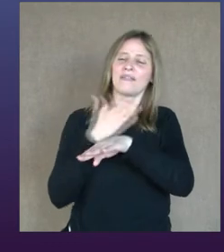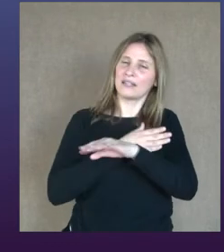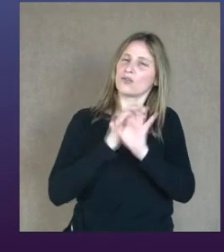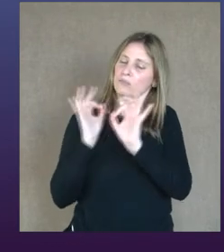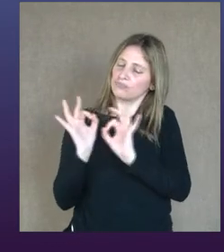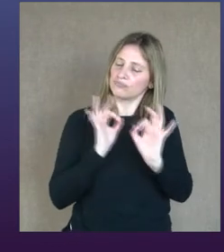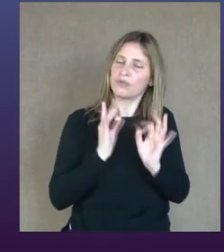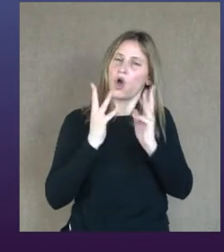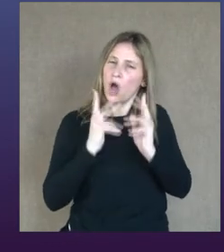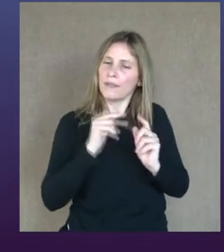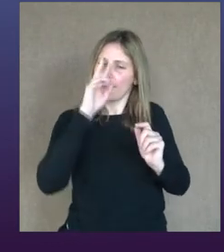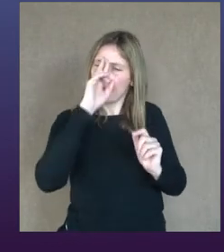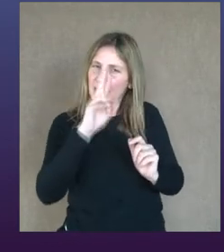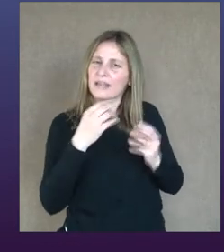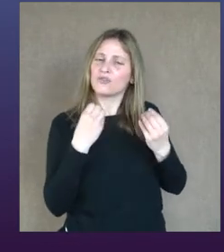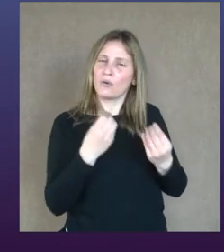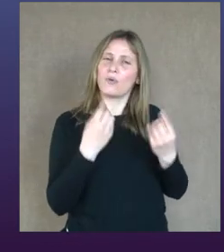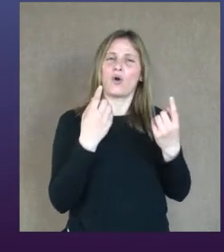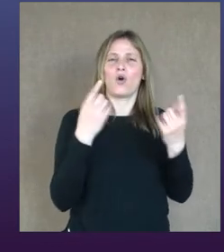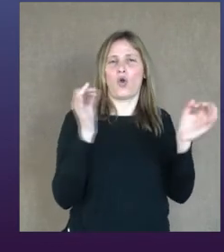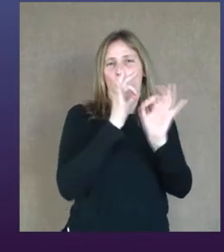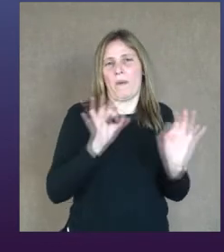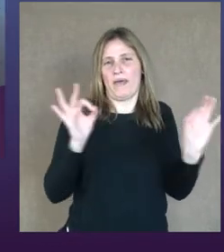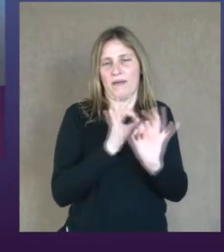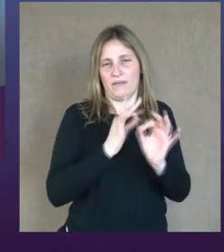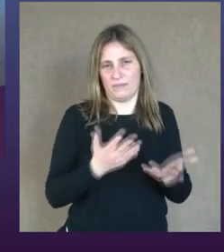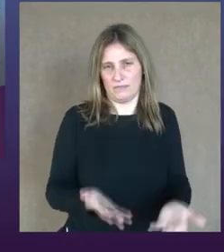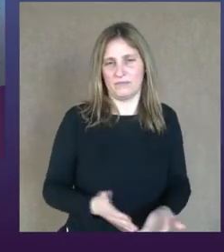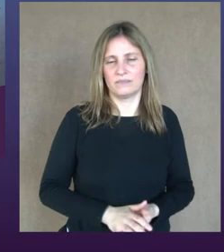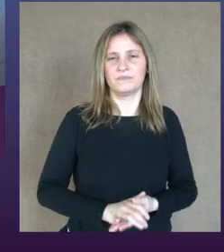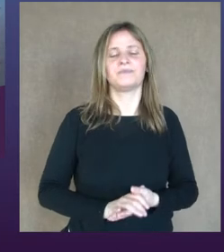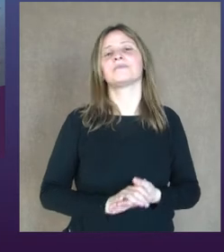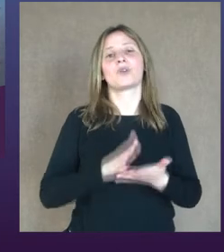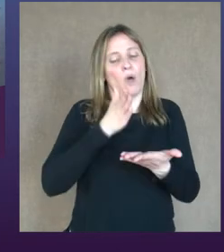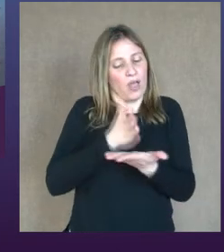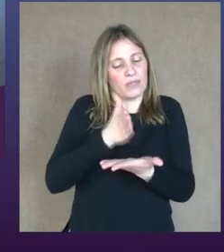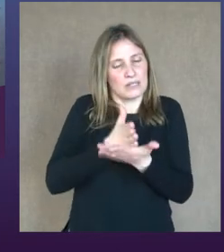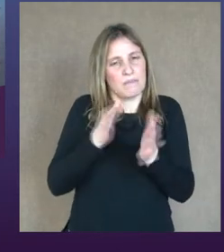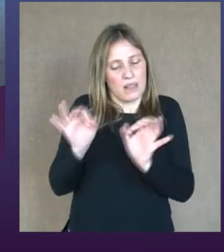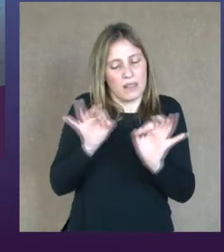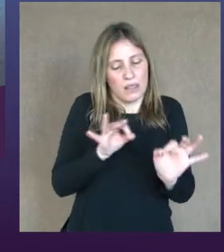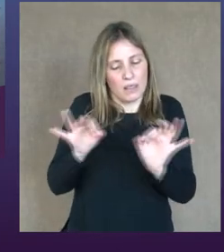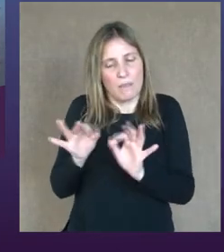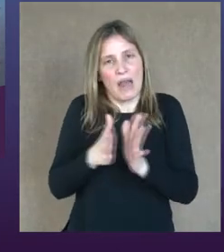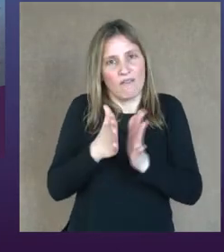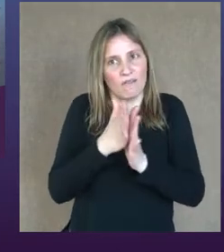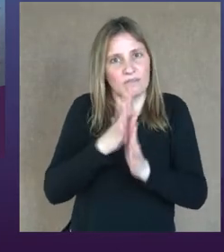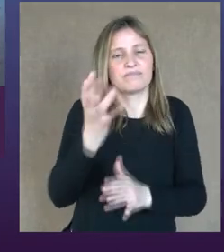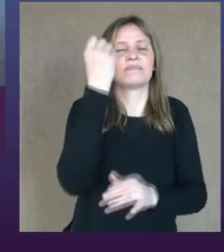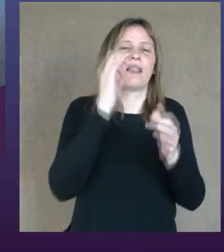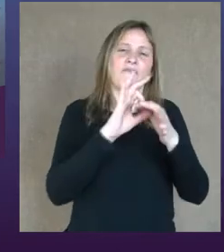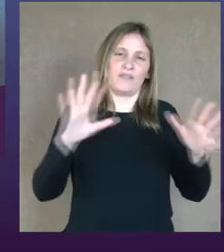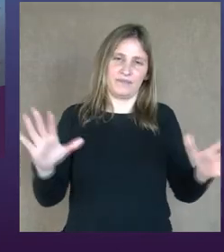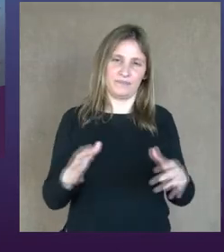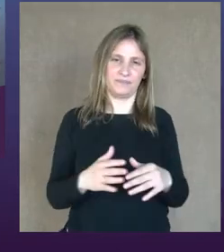orden y mucho respeto por el instrumento y por la obra, ¿no? Claro, la disciplina para ser libres, en definitiva, ¿no? Y